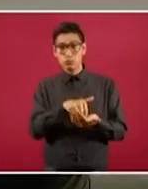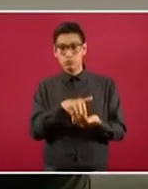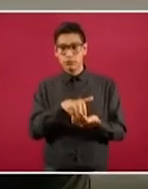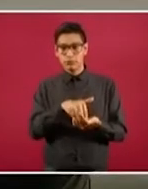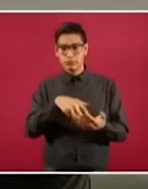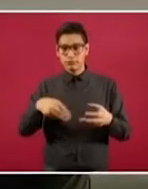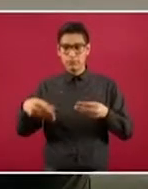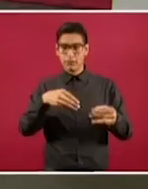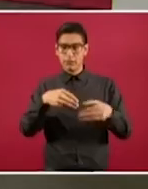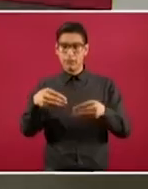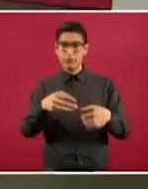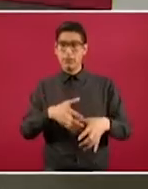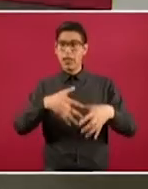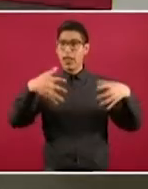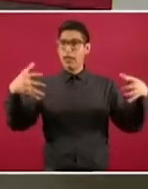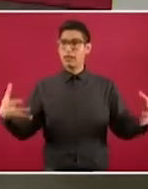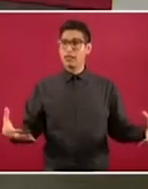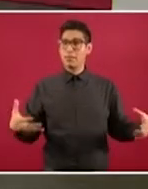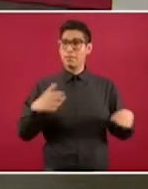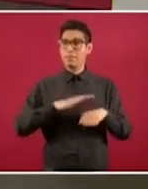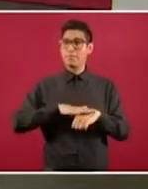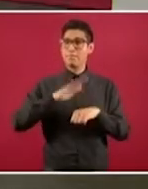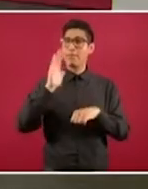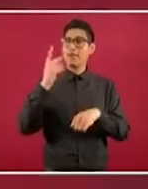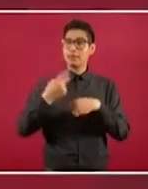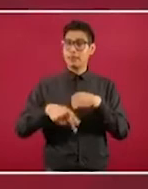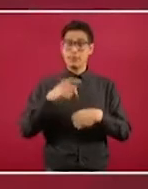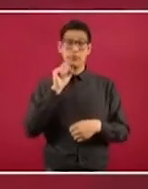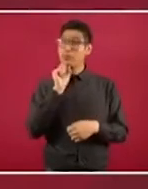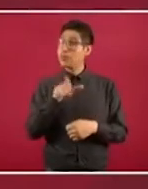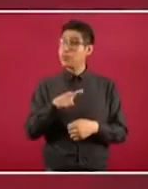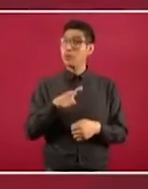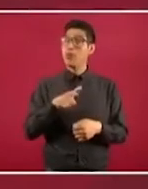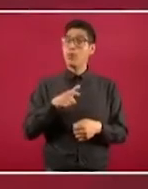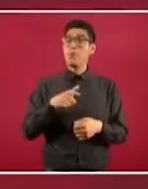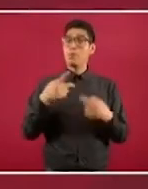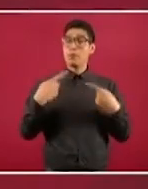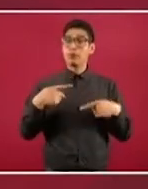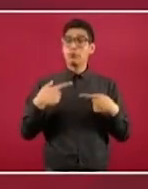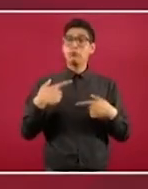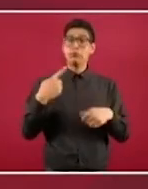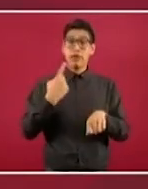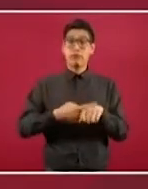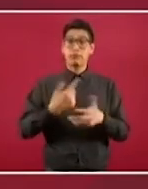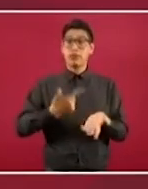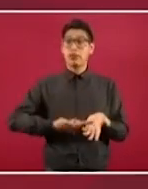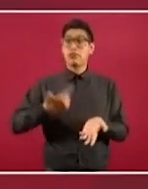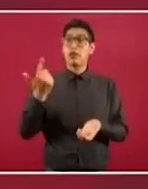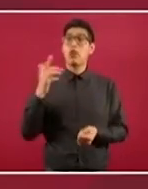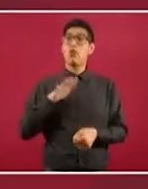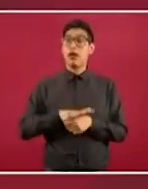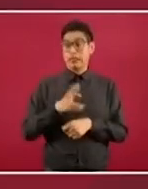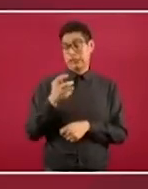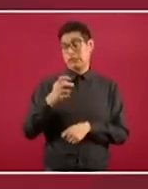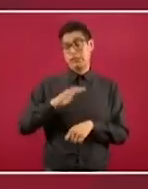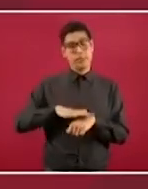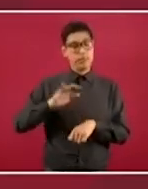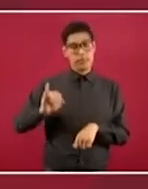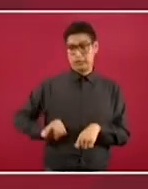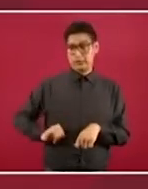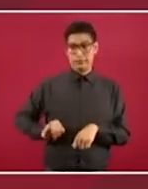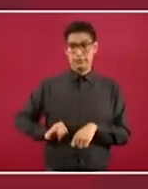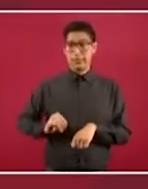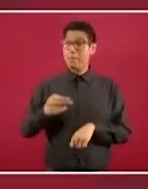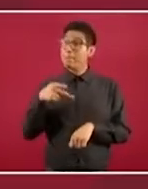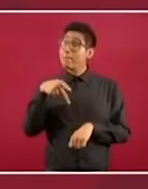la mayor cantidad de casos, sobre todo los casos graves que nos interesan en este momento, pero todo depende de que la gente